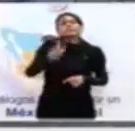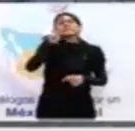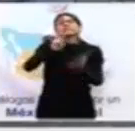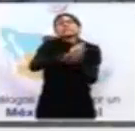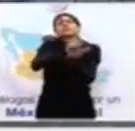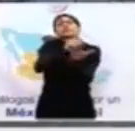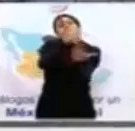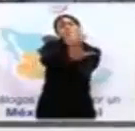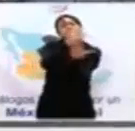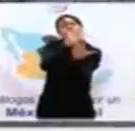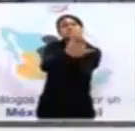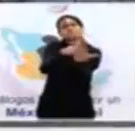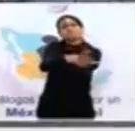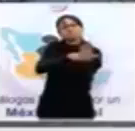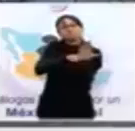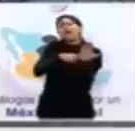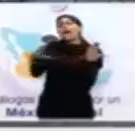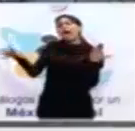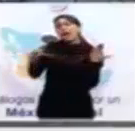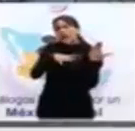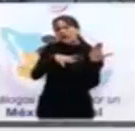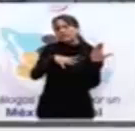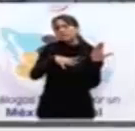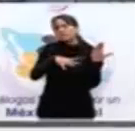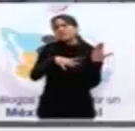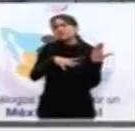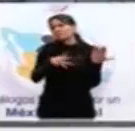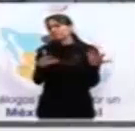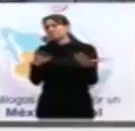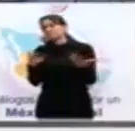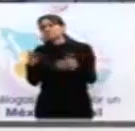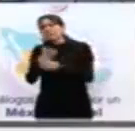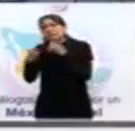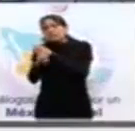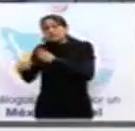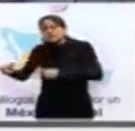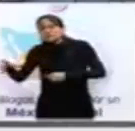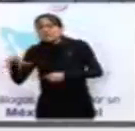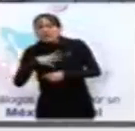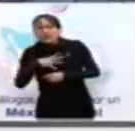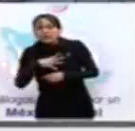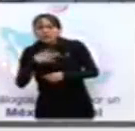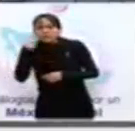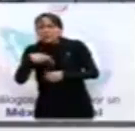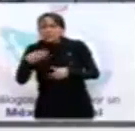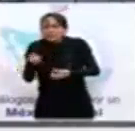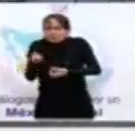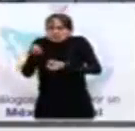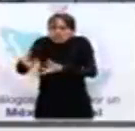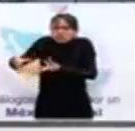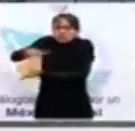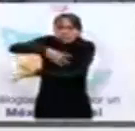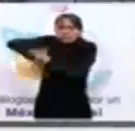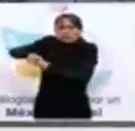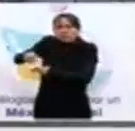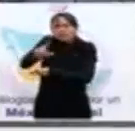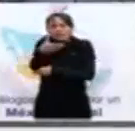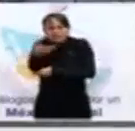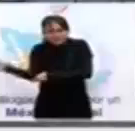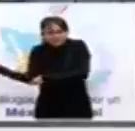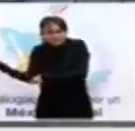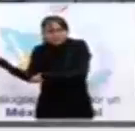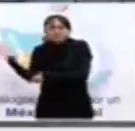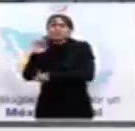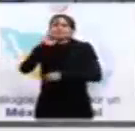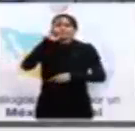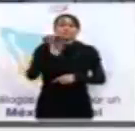planteada, tenemos unos recursos crecientes dirigidos al agro, pero